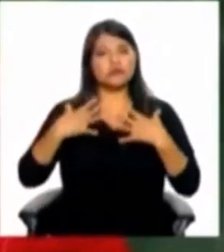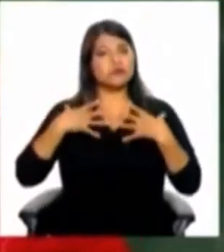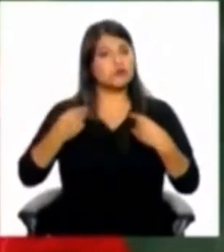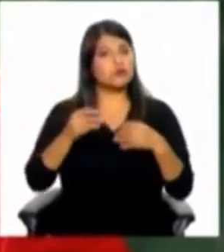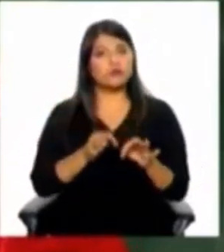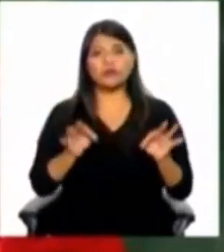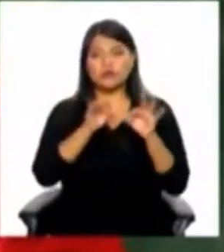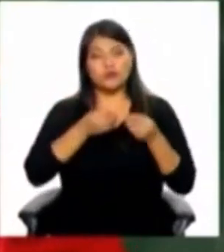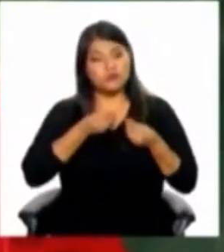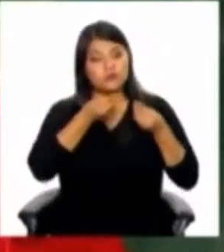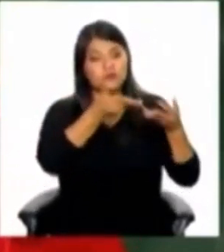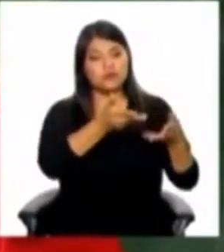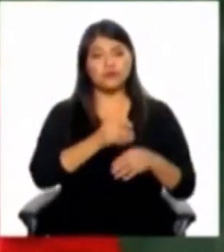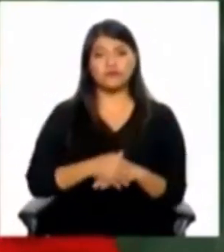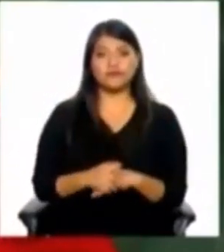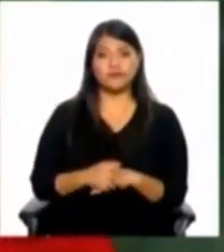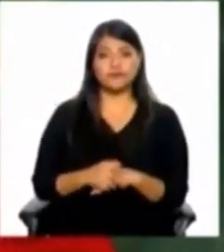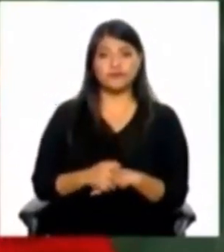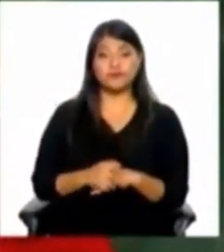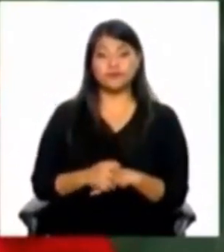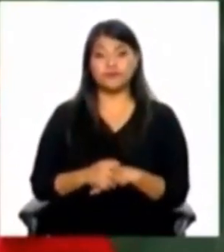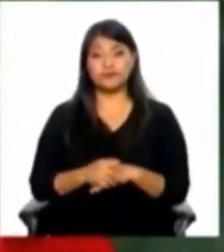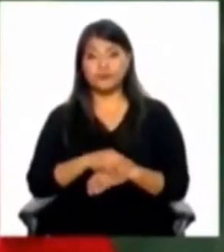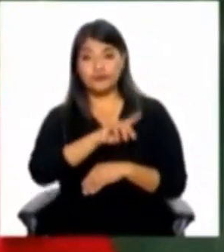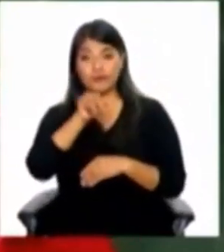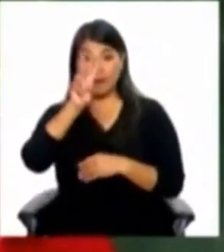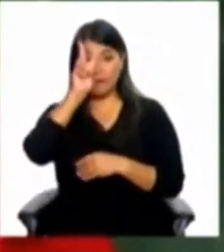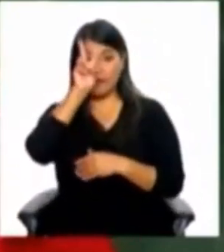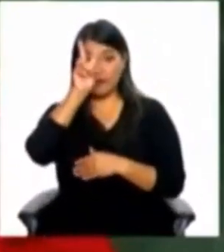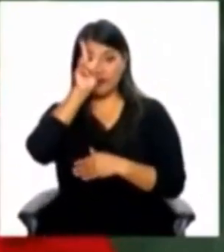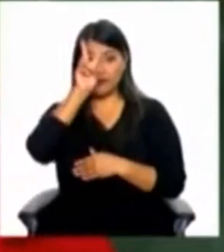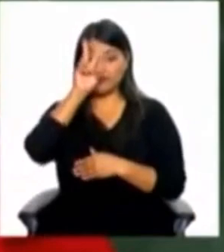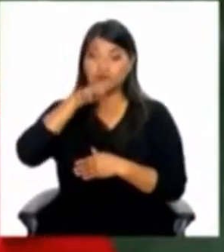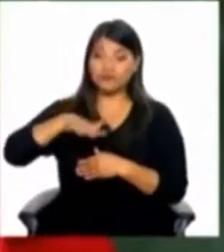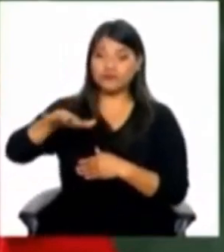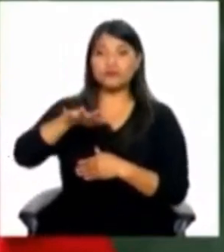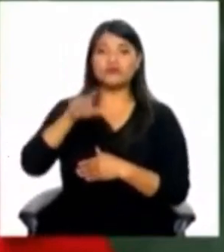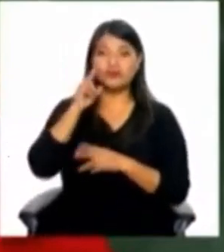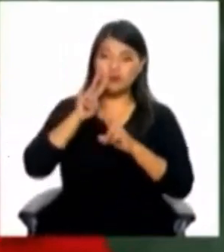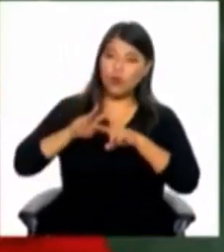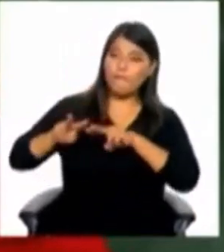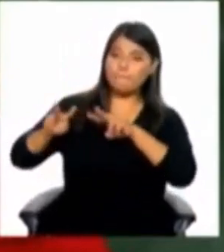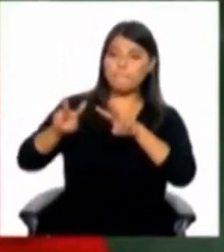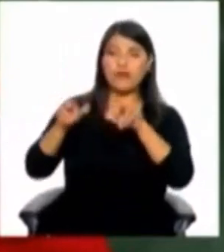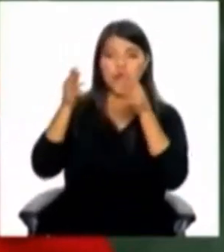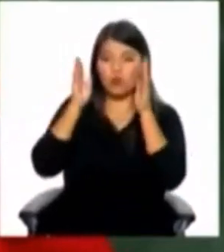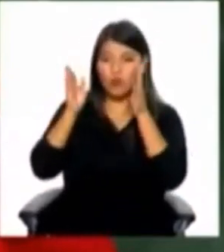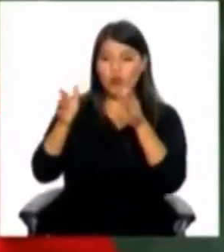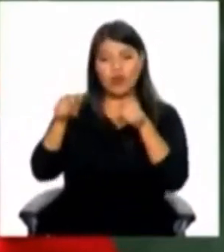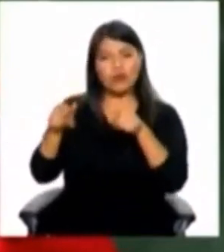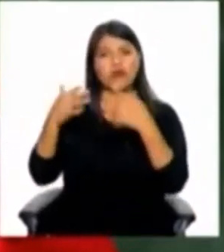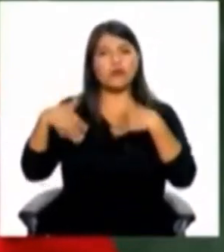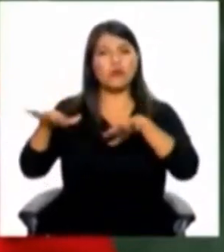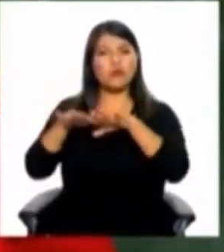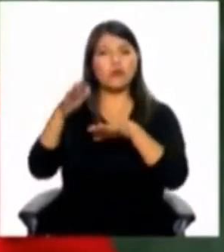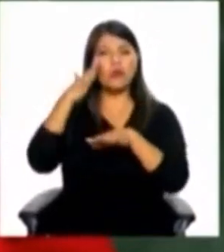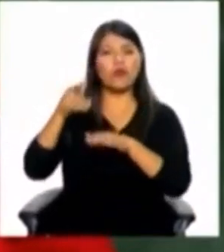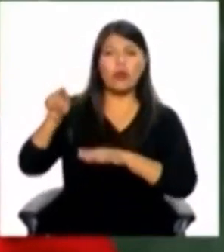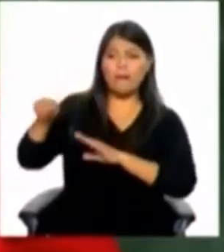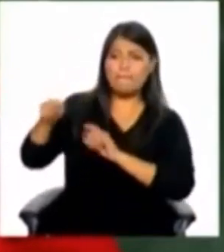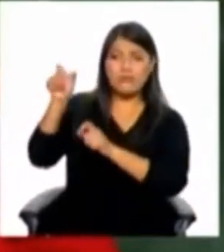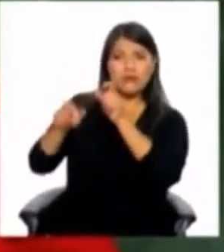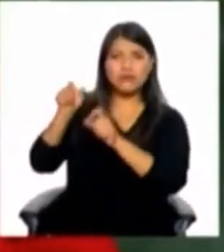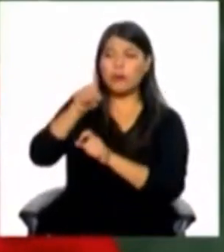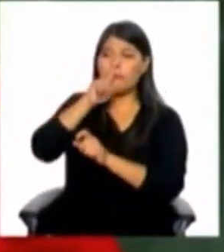Perú, observamos con inquietud la creciente internacionalización de las redes